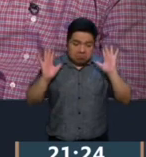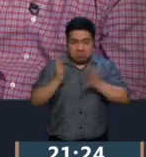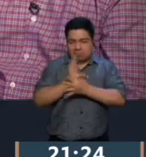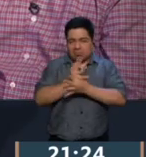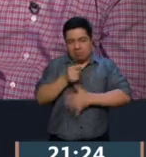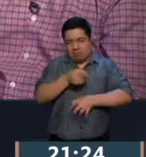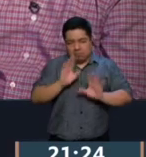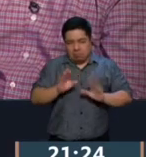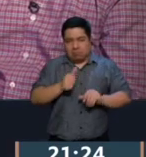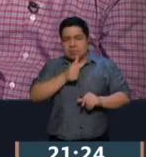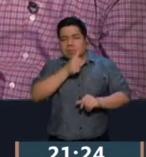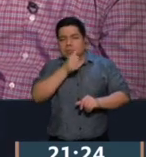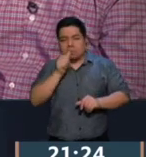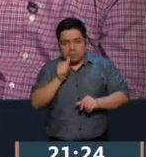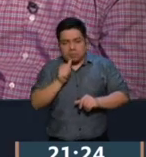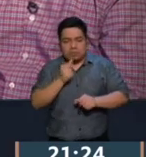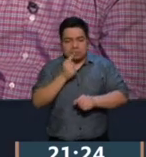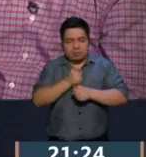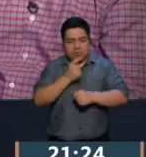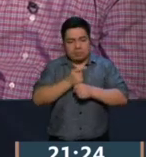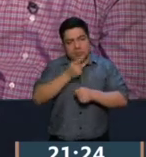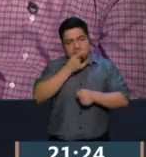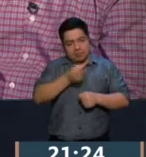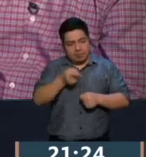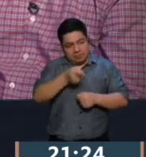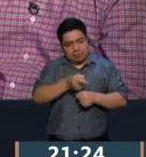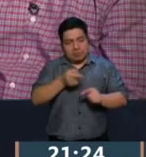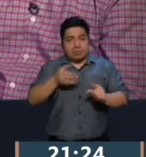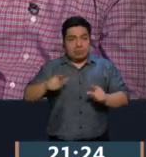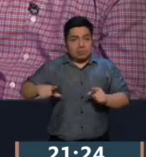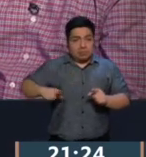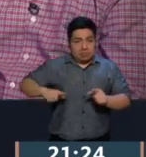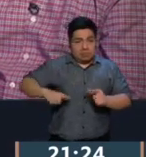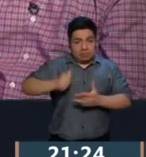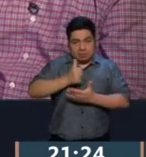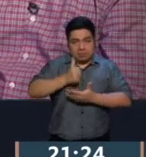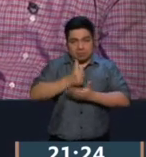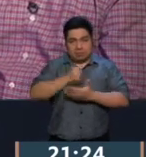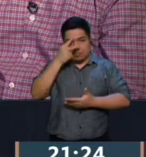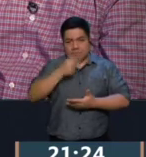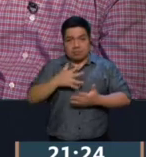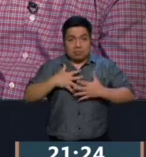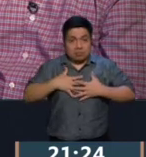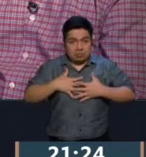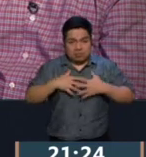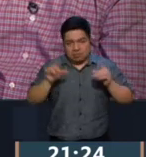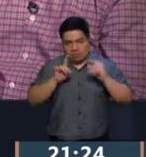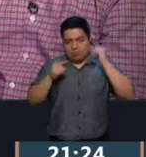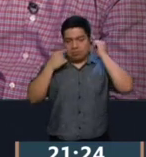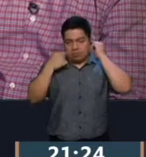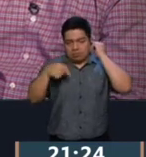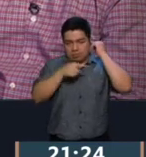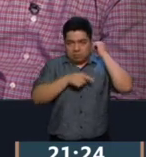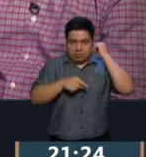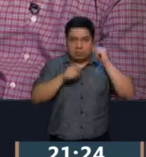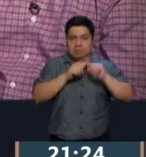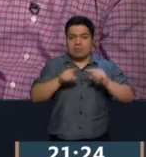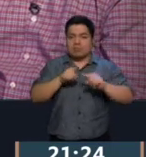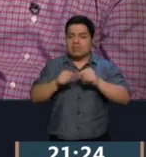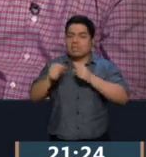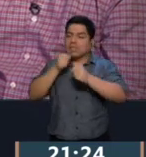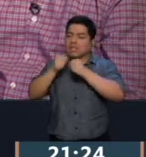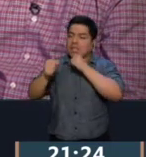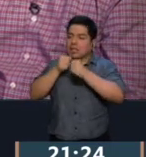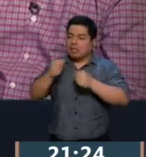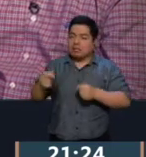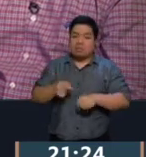Benito Juárez, yo lo primero que quisiera decir es que el gobierno de la Ciudad de México, no lo digo yo, así lo documentaron distintos medios de